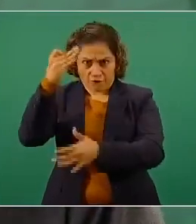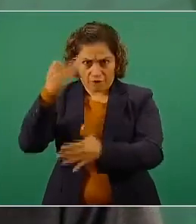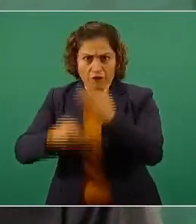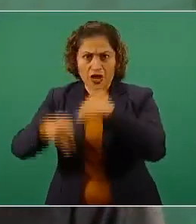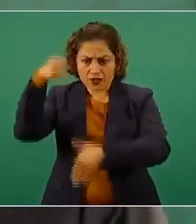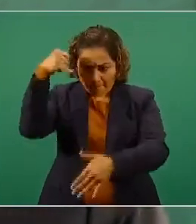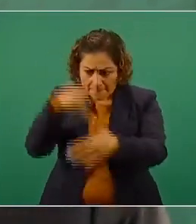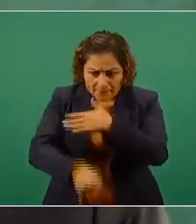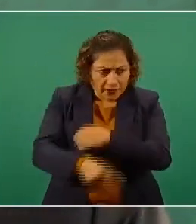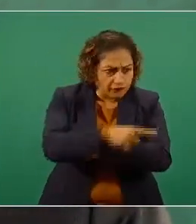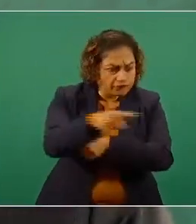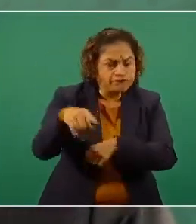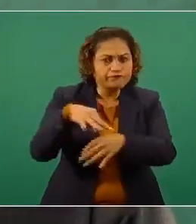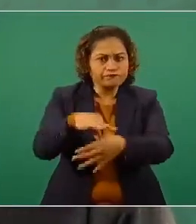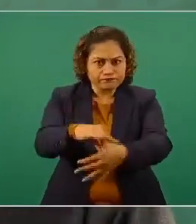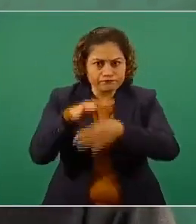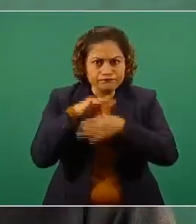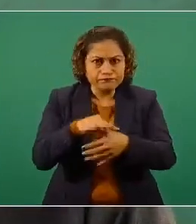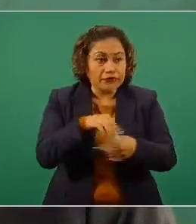Entonces,